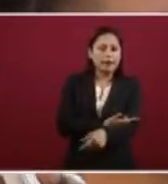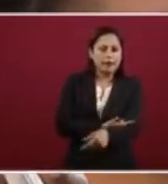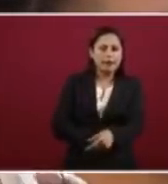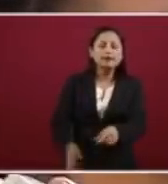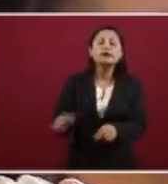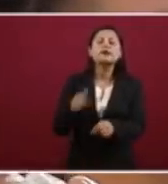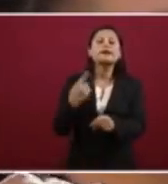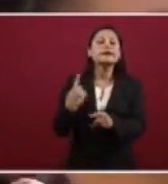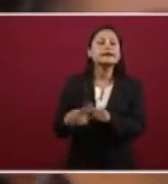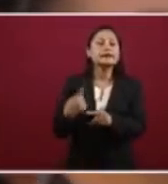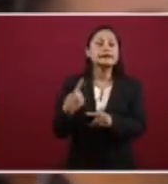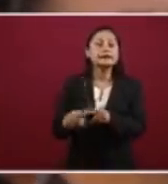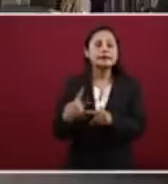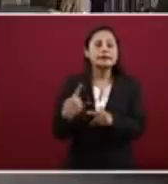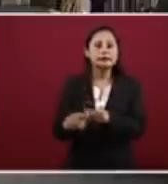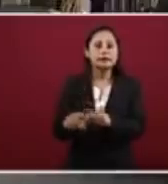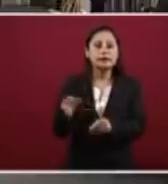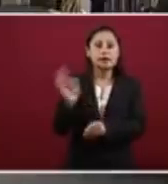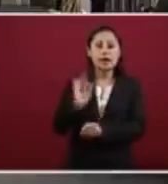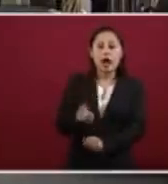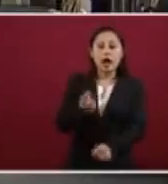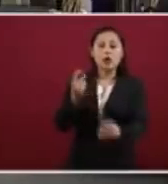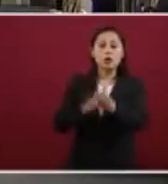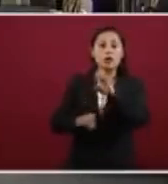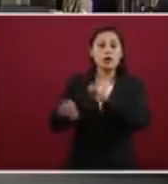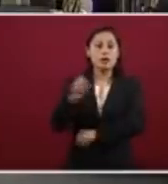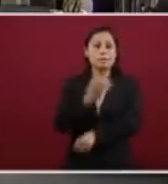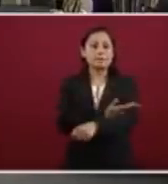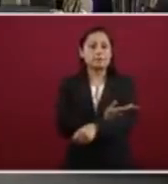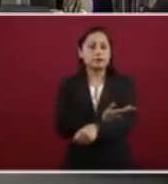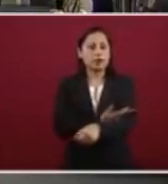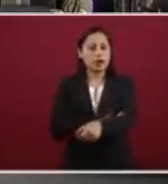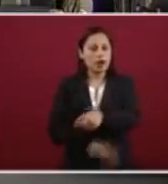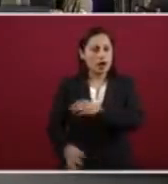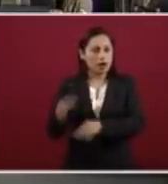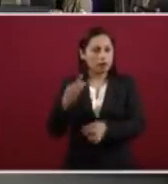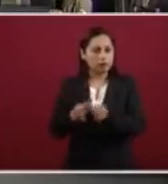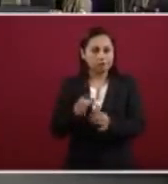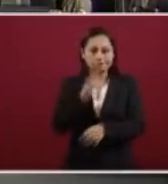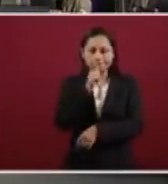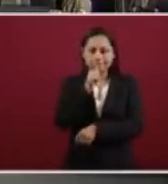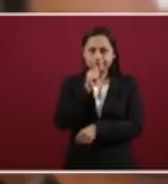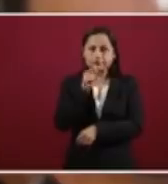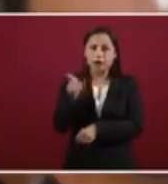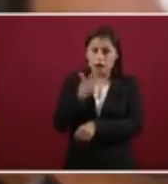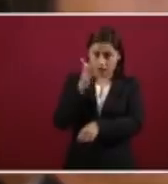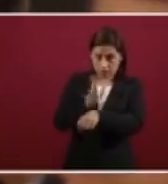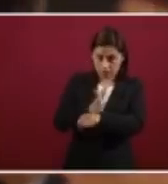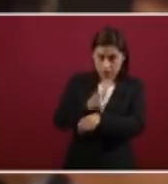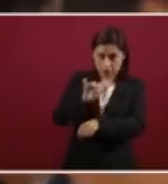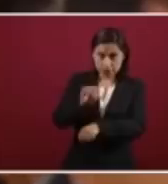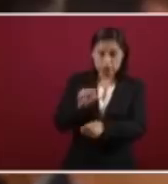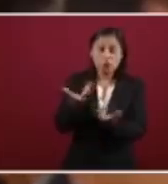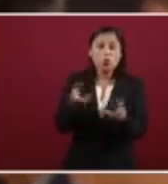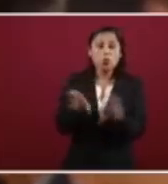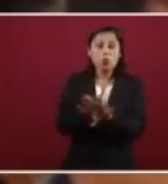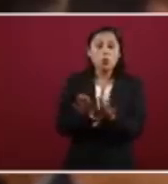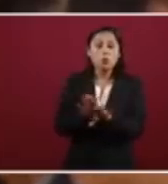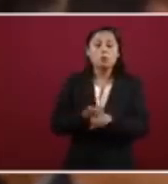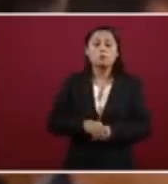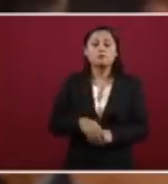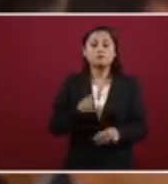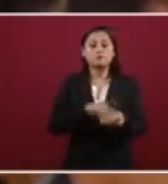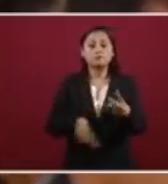empresas van a ser castigadas por esta situación? También mi pregunta, estos sismos y